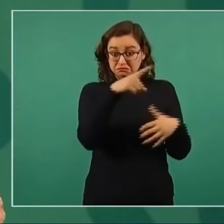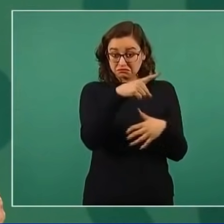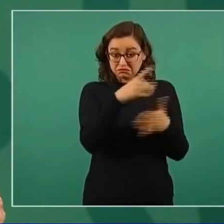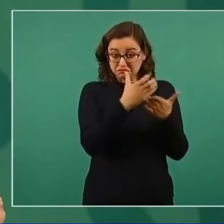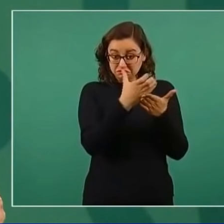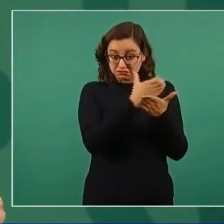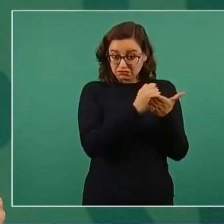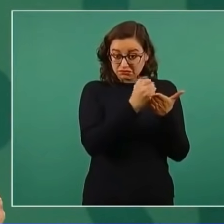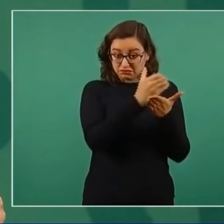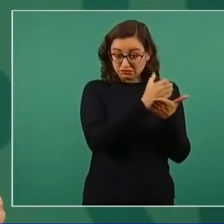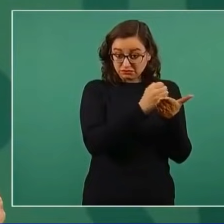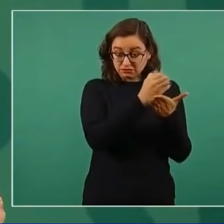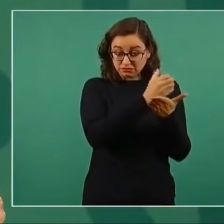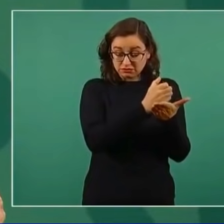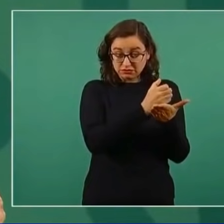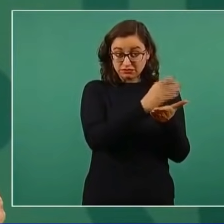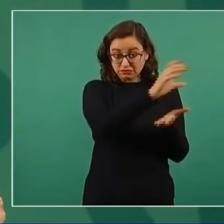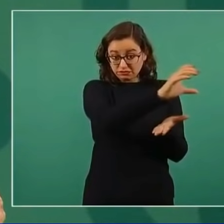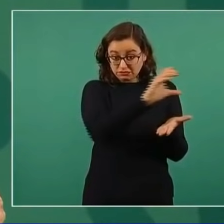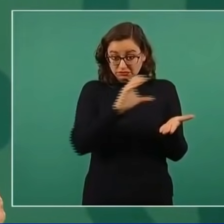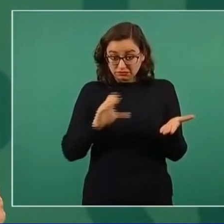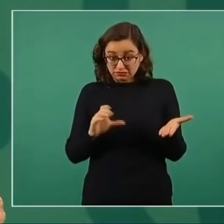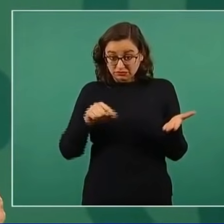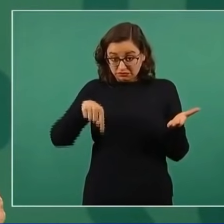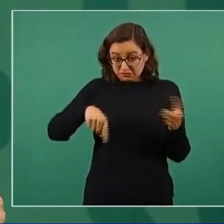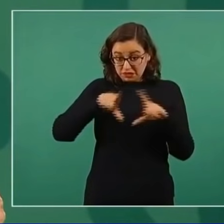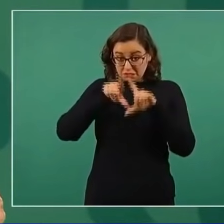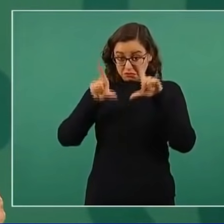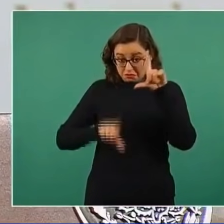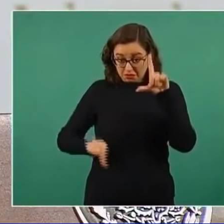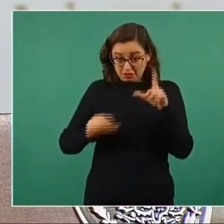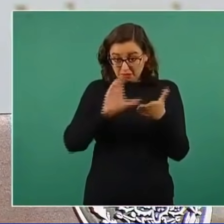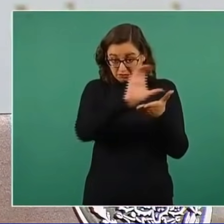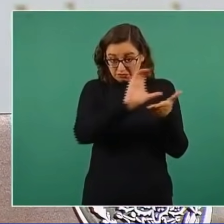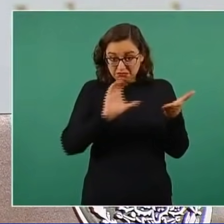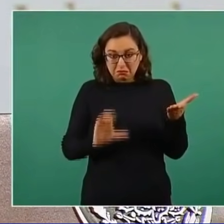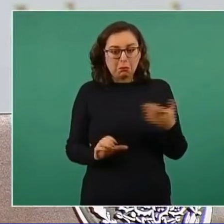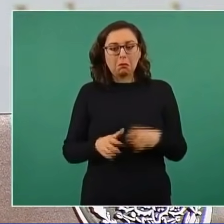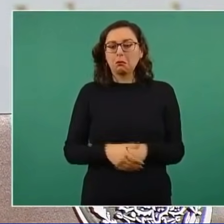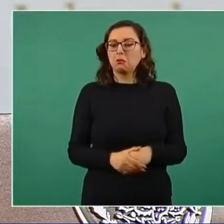porque siempre, decía yo, se reinvertían